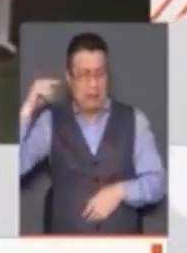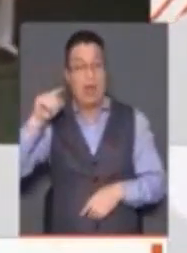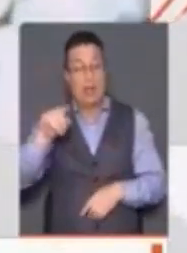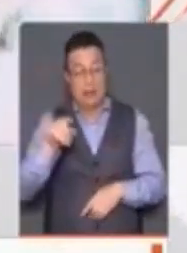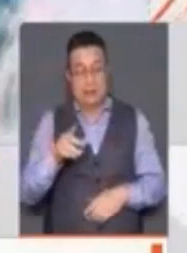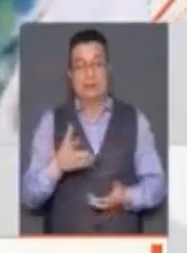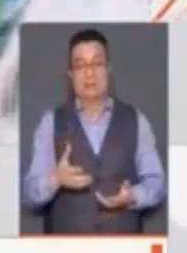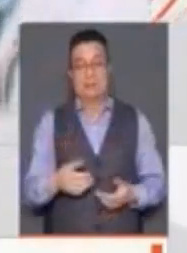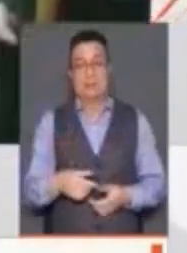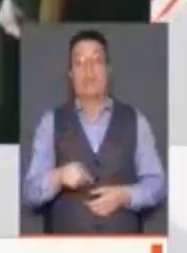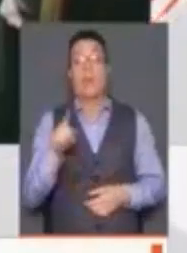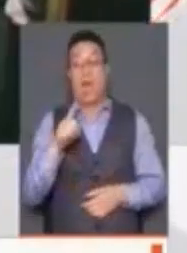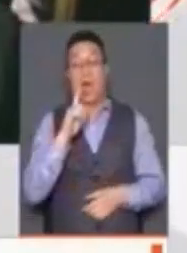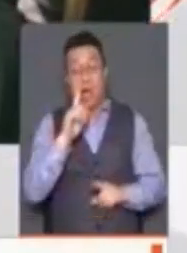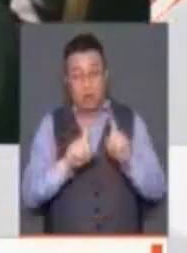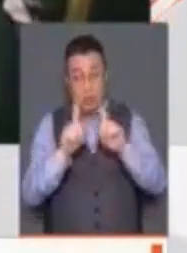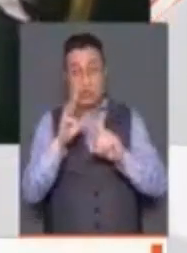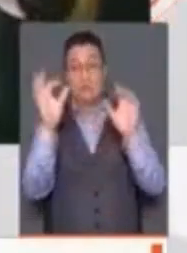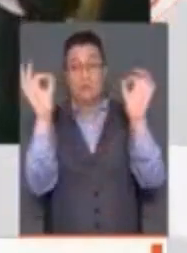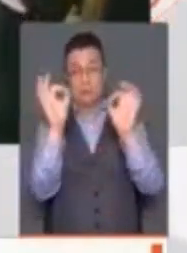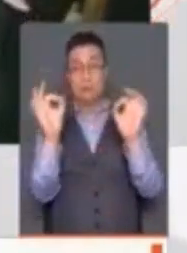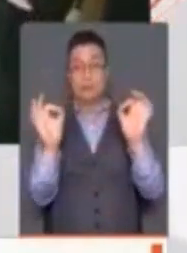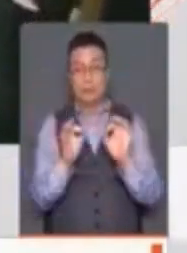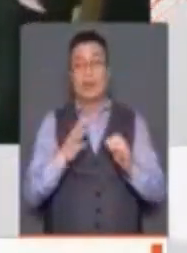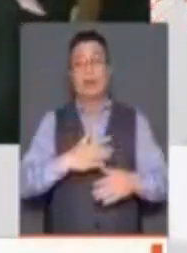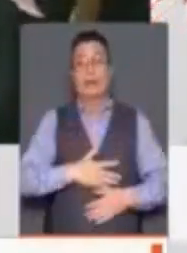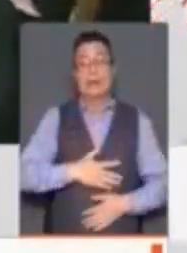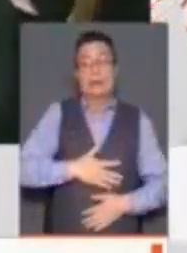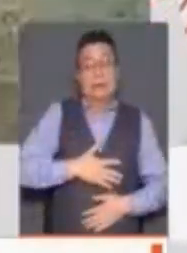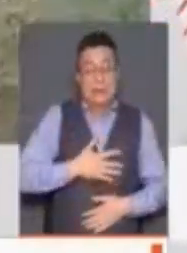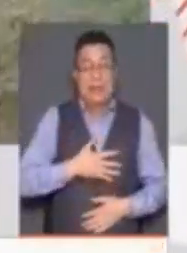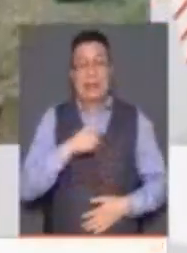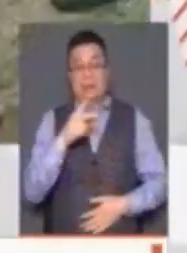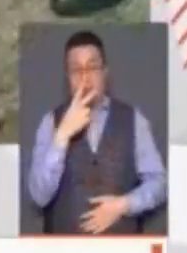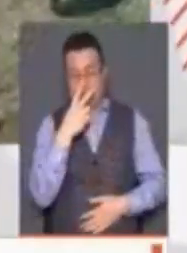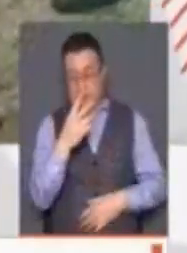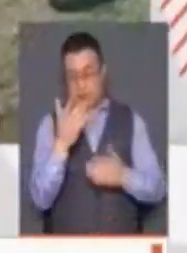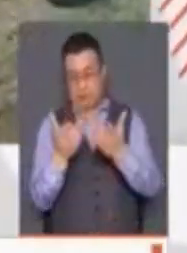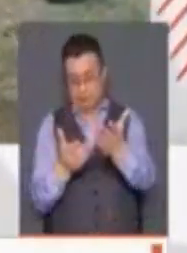Bueno, hay detalles, hay momentos, hay sensaciones, todas recogidas en la siguiente nota. Ponga atención.